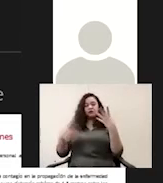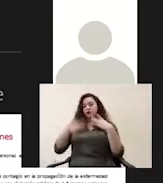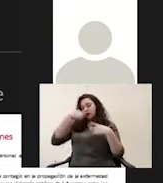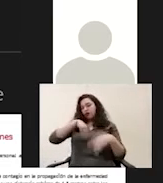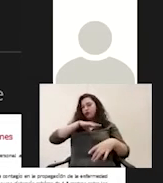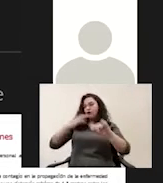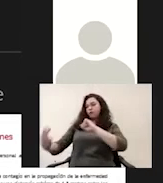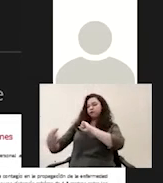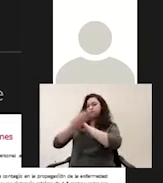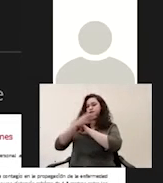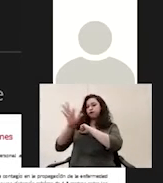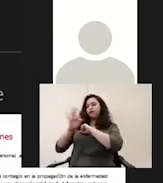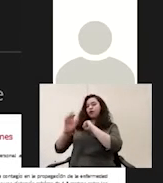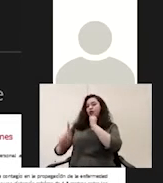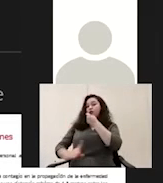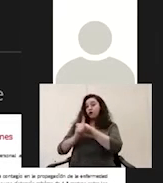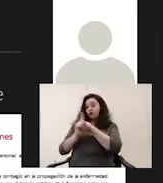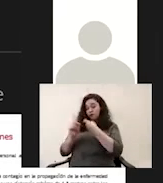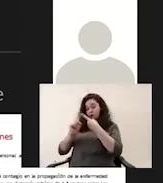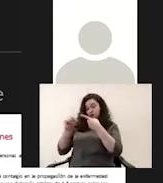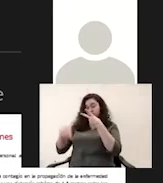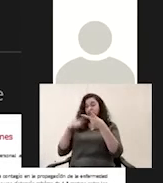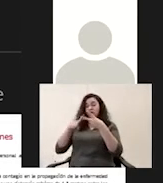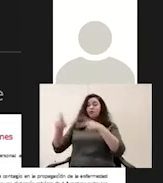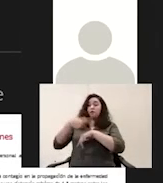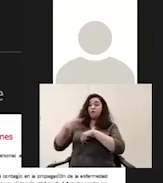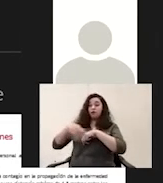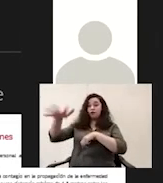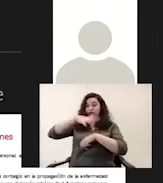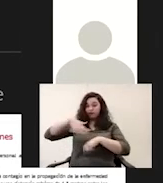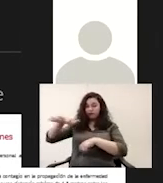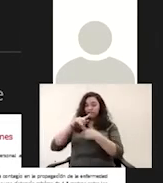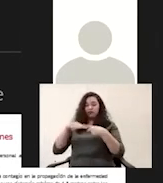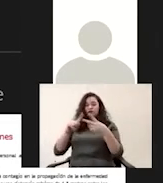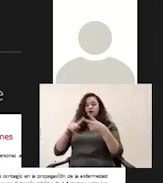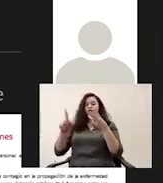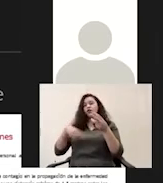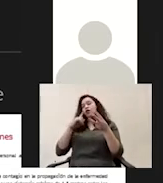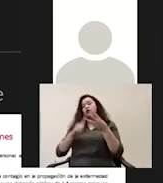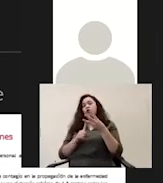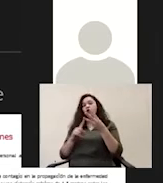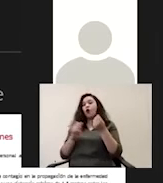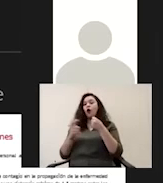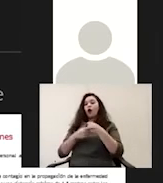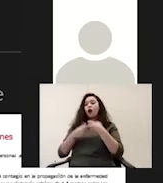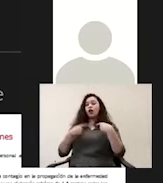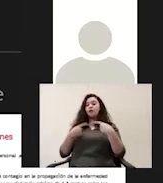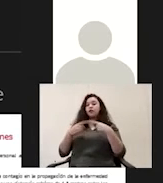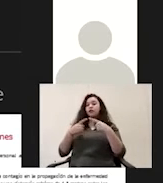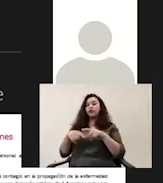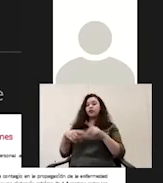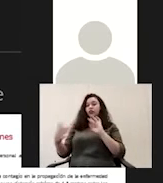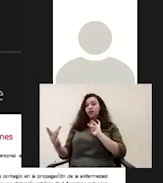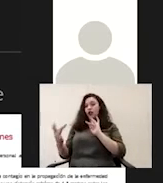protegernos de generar una lesión, de generar un peligro ambiental riesgoso, o un dispositivo que va a evitar que la persona tenga